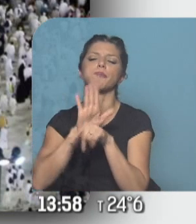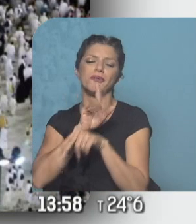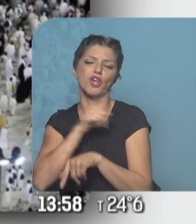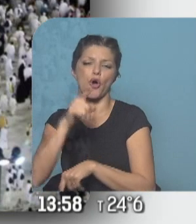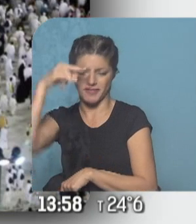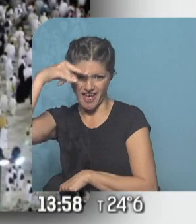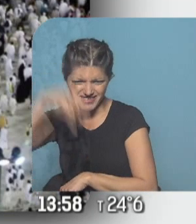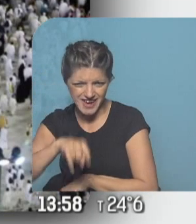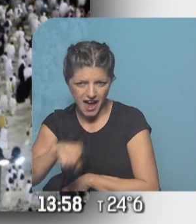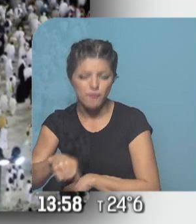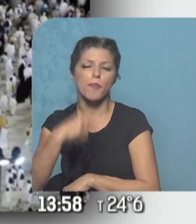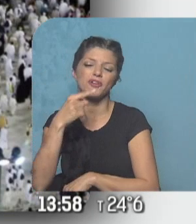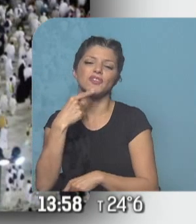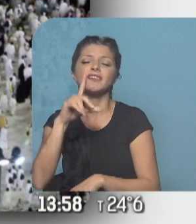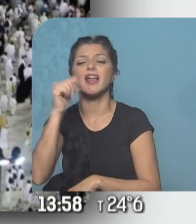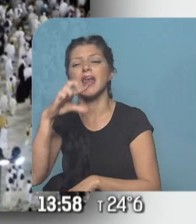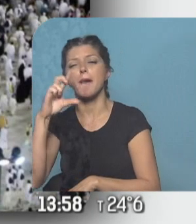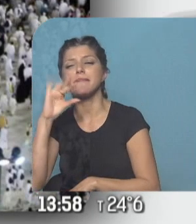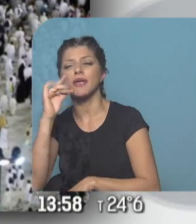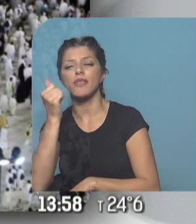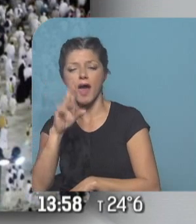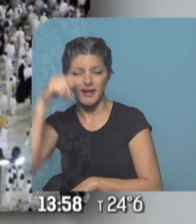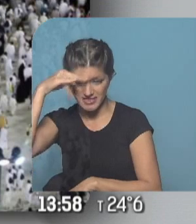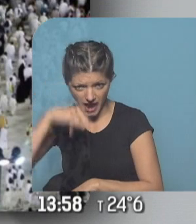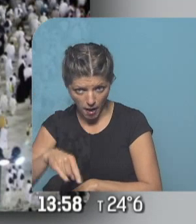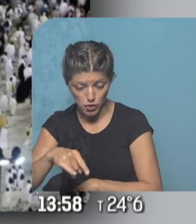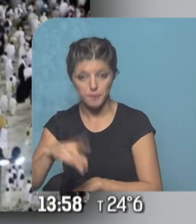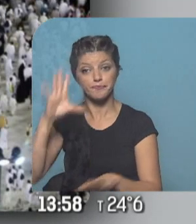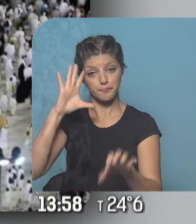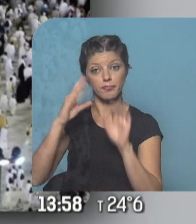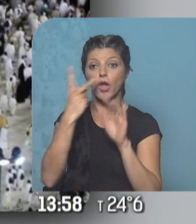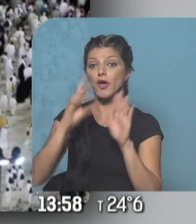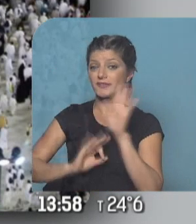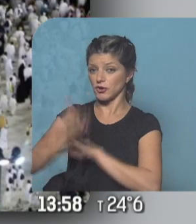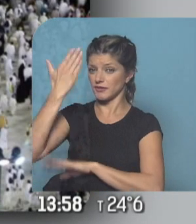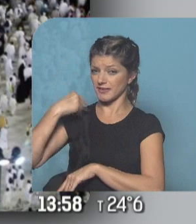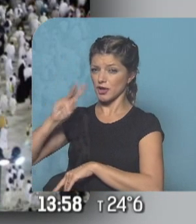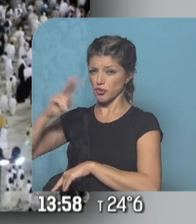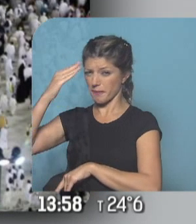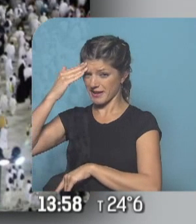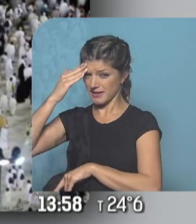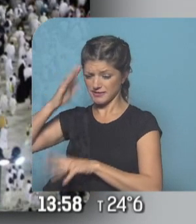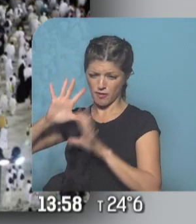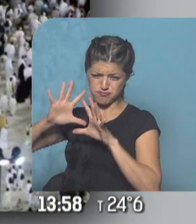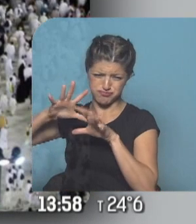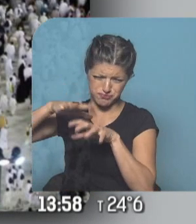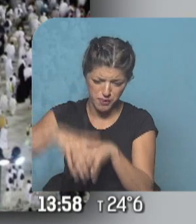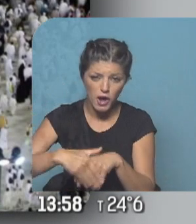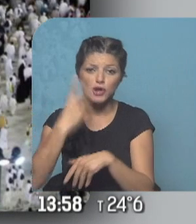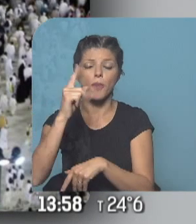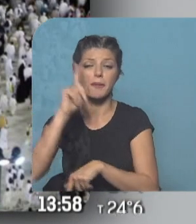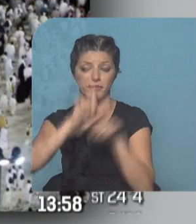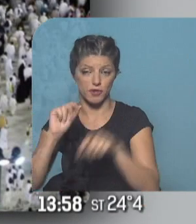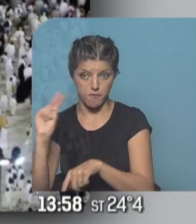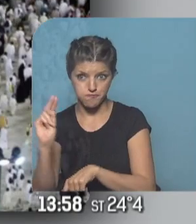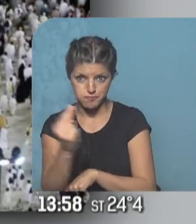la lapidación del diablo. Recordemos que hace 2 años, en 2015, hubo una estampida en la que murieron 2.000 personas. Es una